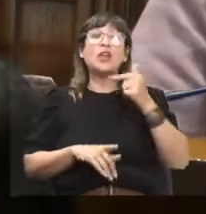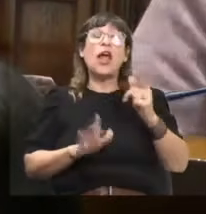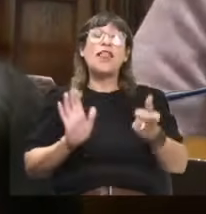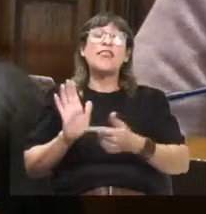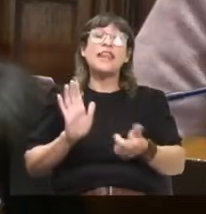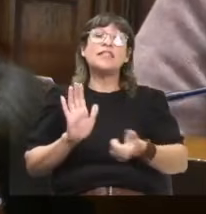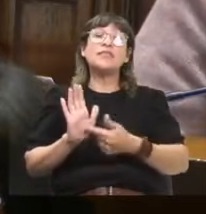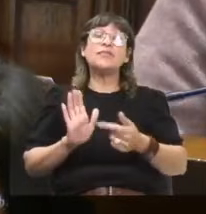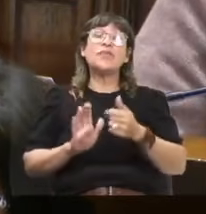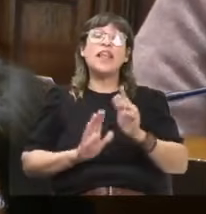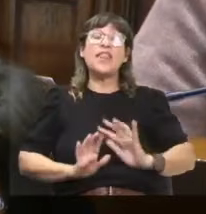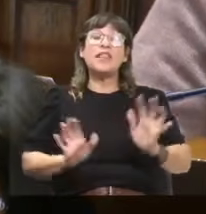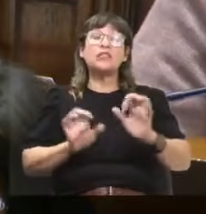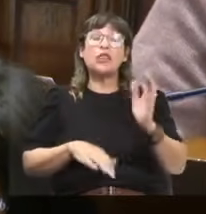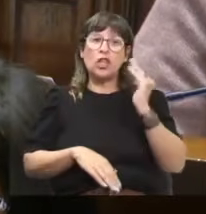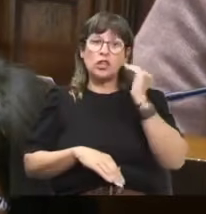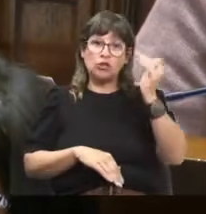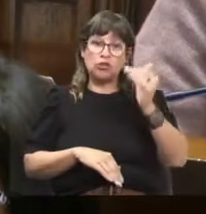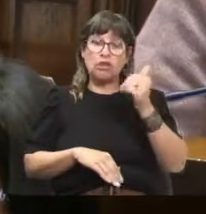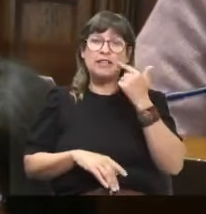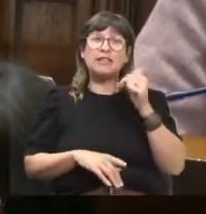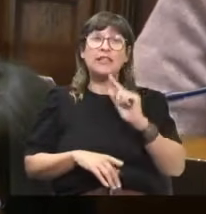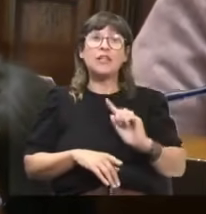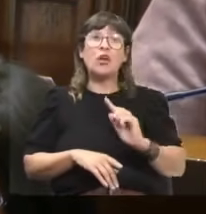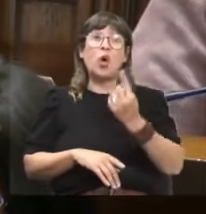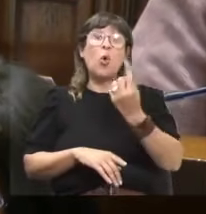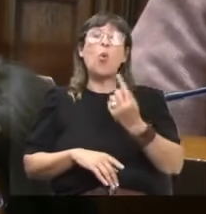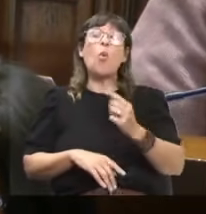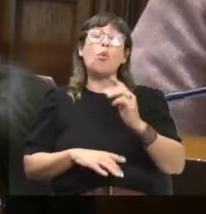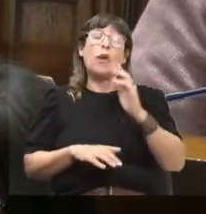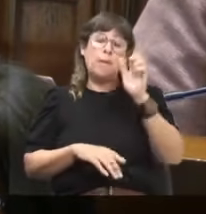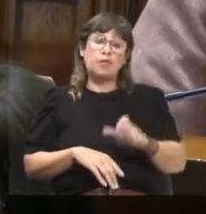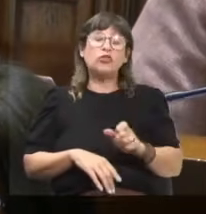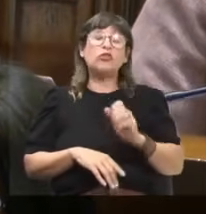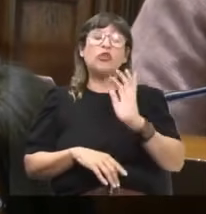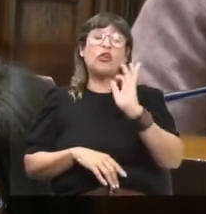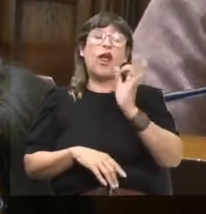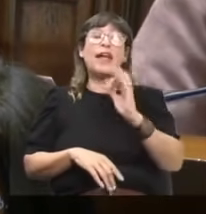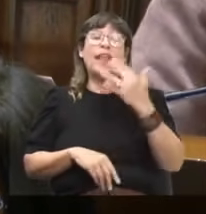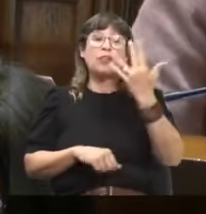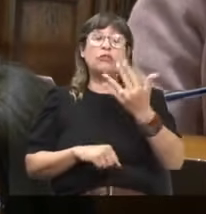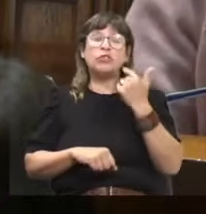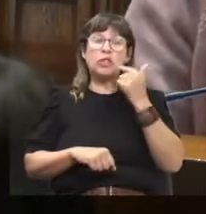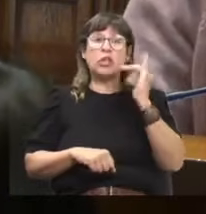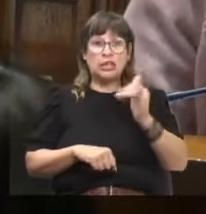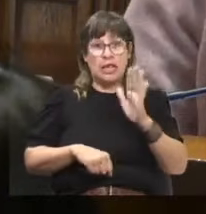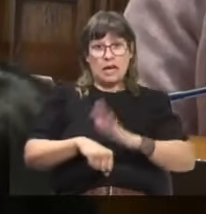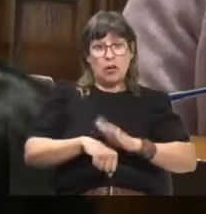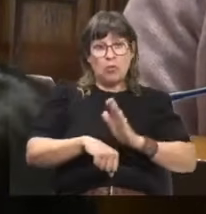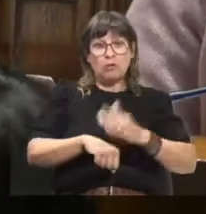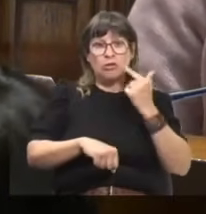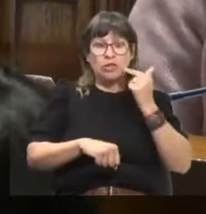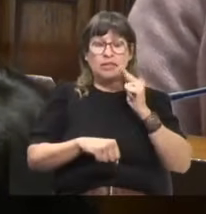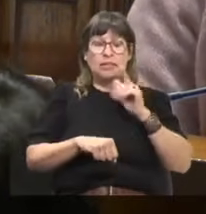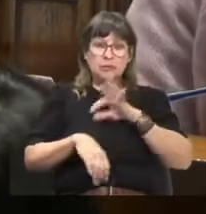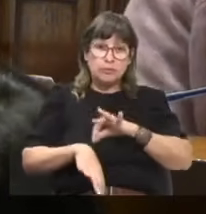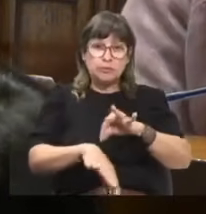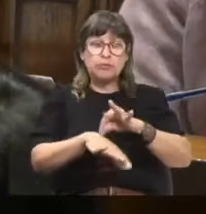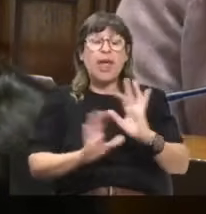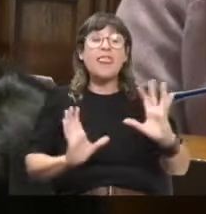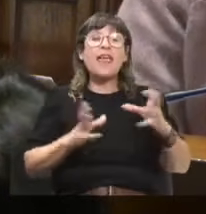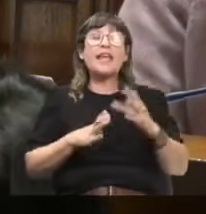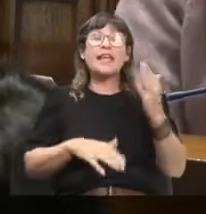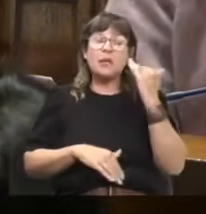del Personal Docente, un grado 5 tiene a su cargo la orientación del equipo docente,